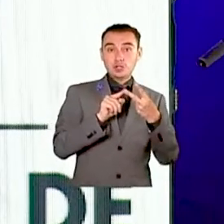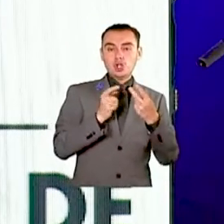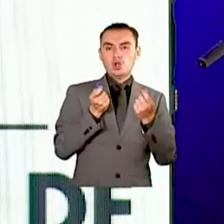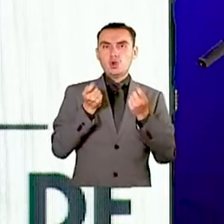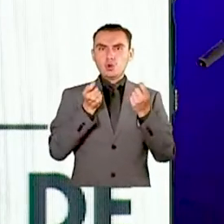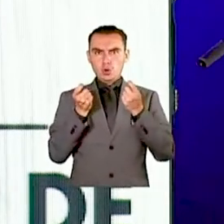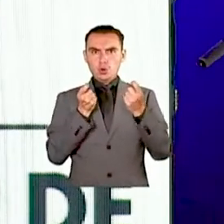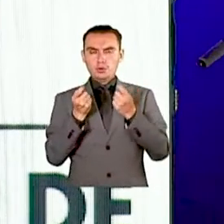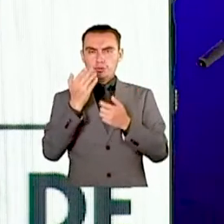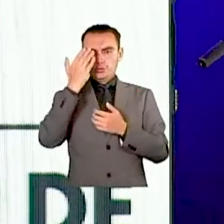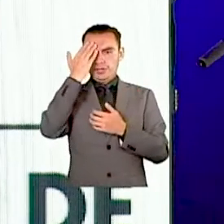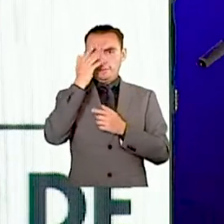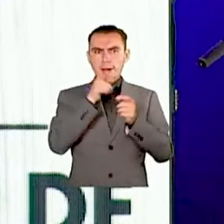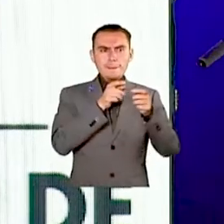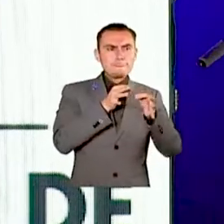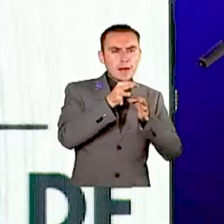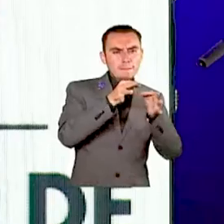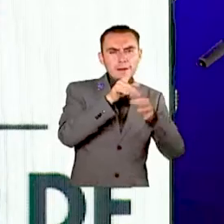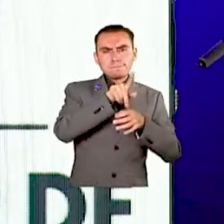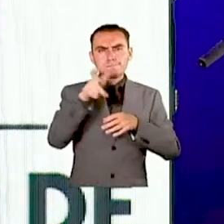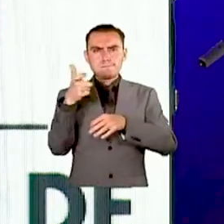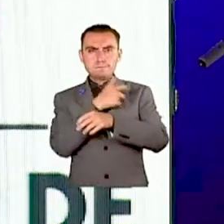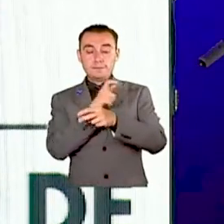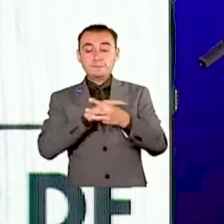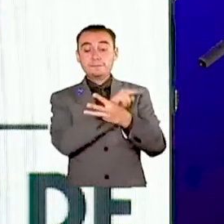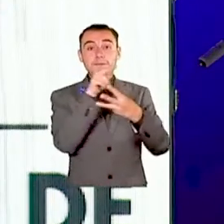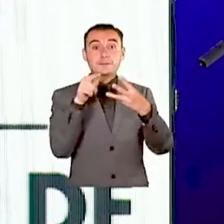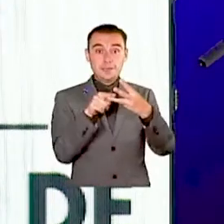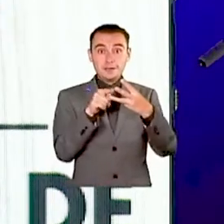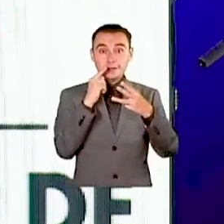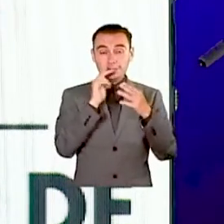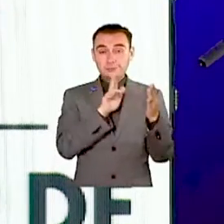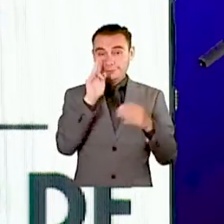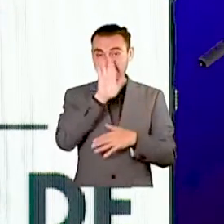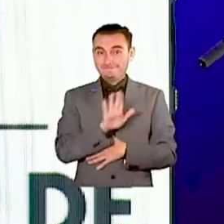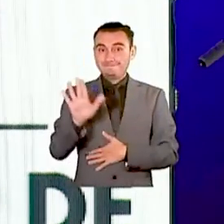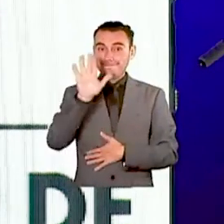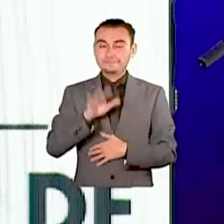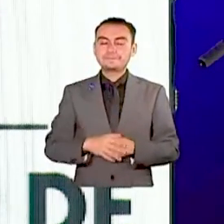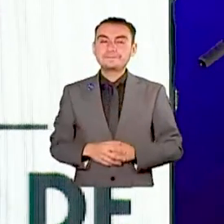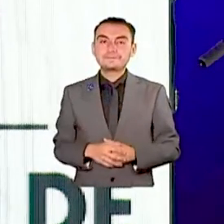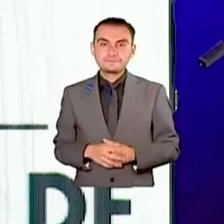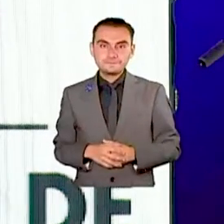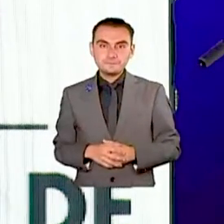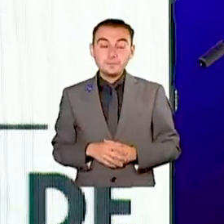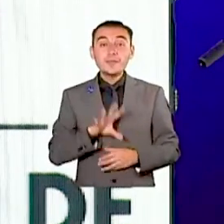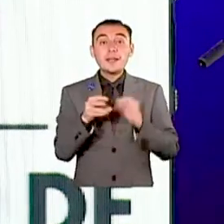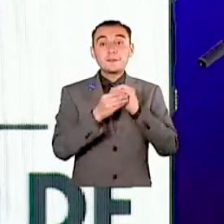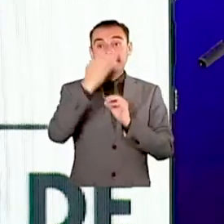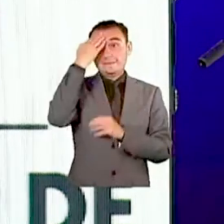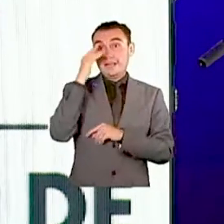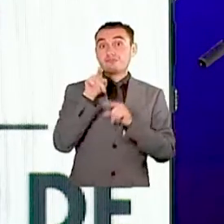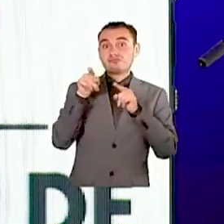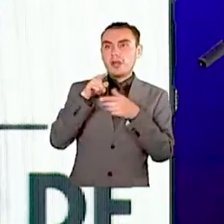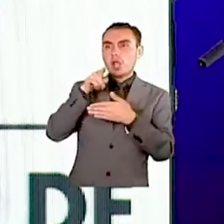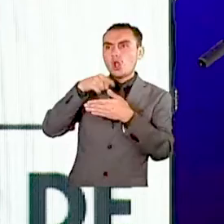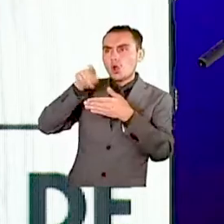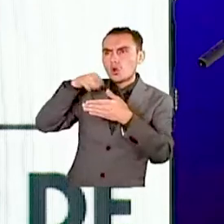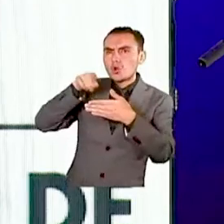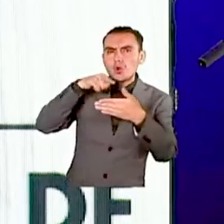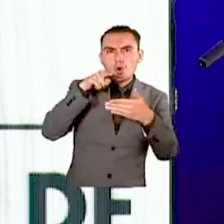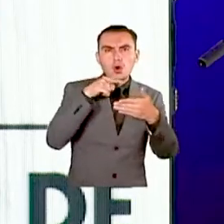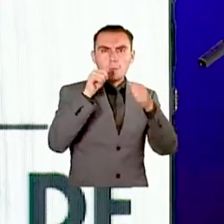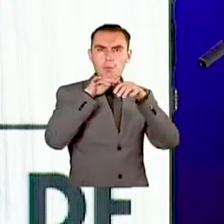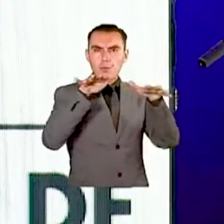sobre el programa ampliado de inmunizaciones y el Plan Nacional de Vacunación, y el control a la contratación pública y a la